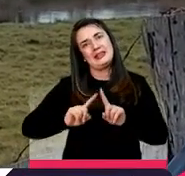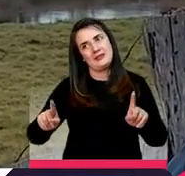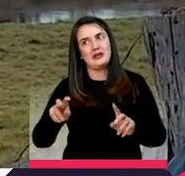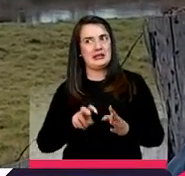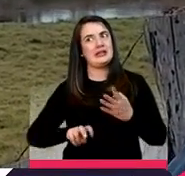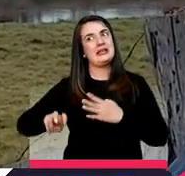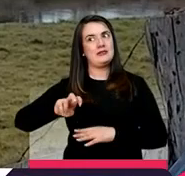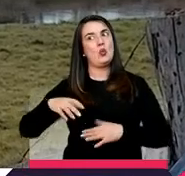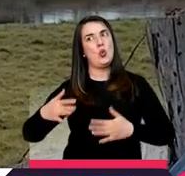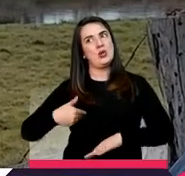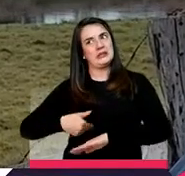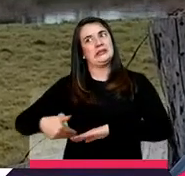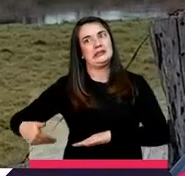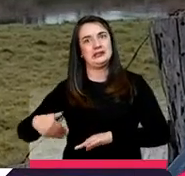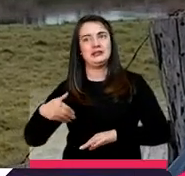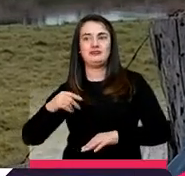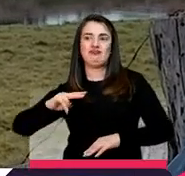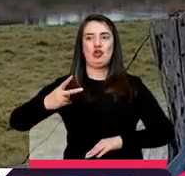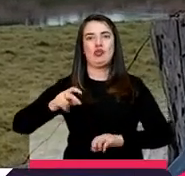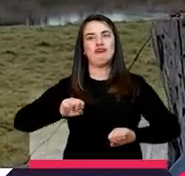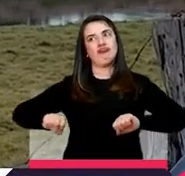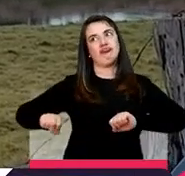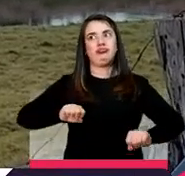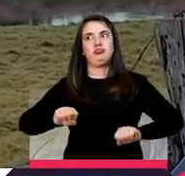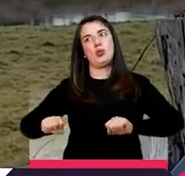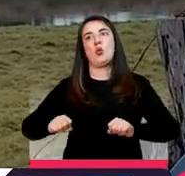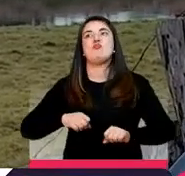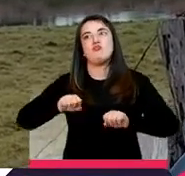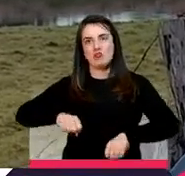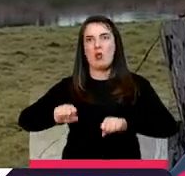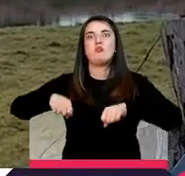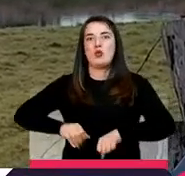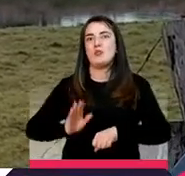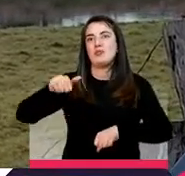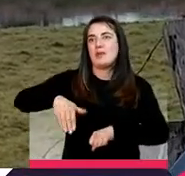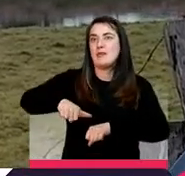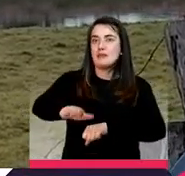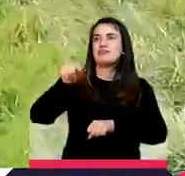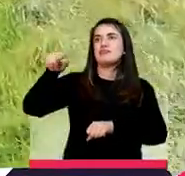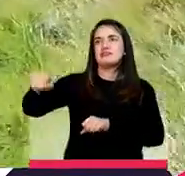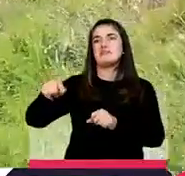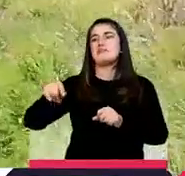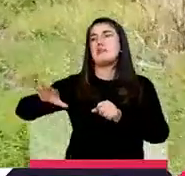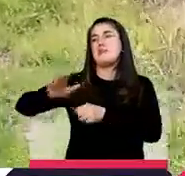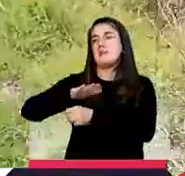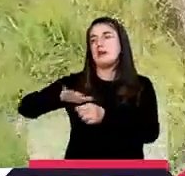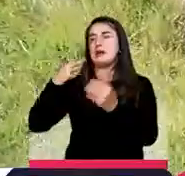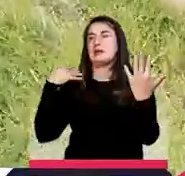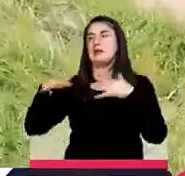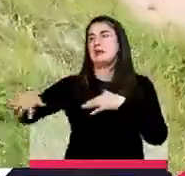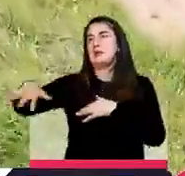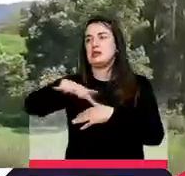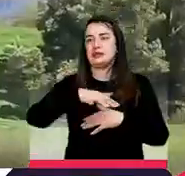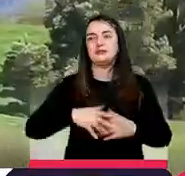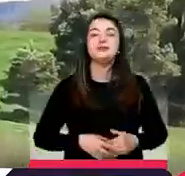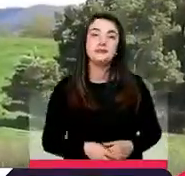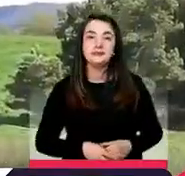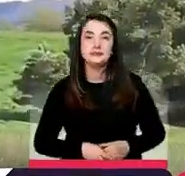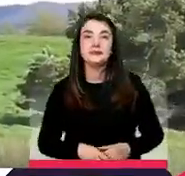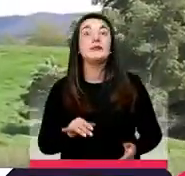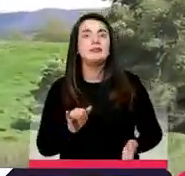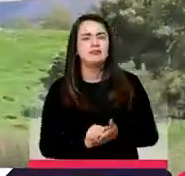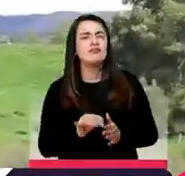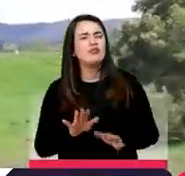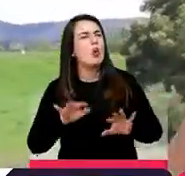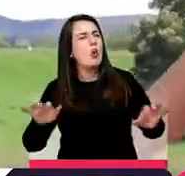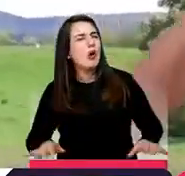más exigente, es nivel 2, porque es montaña y pues conecta todas las veredas del corregimiento 1. Esta actividad,